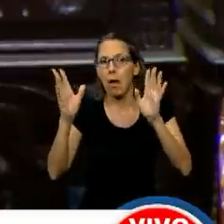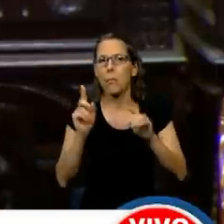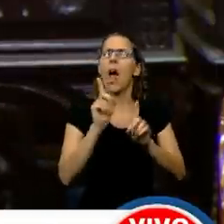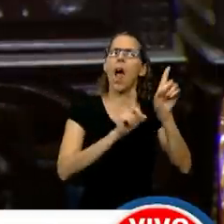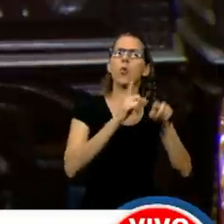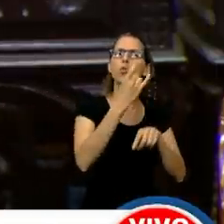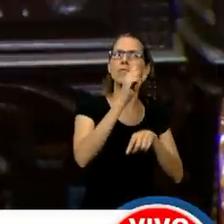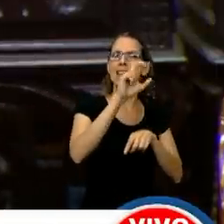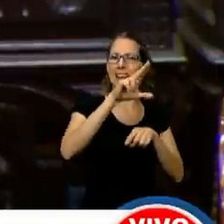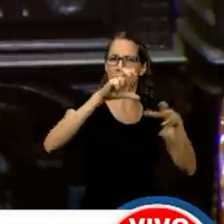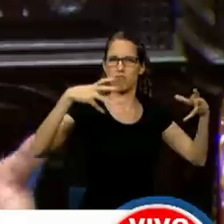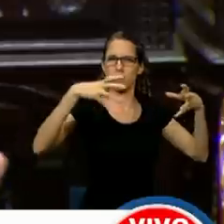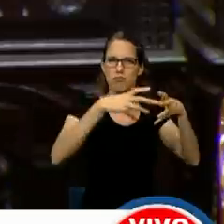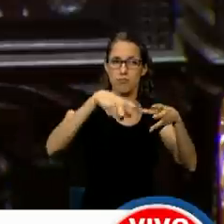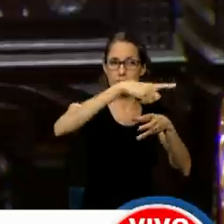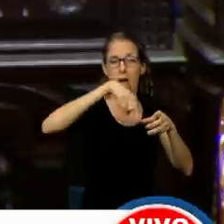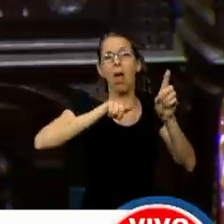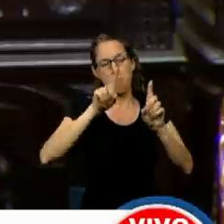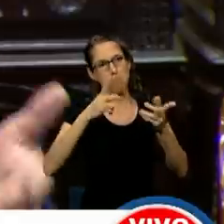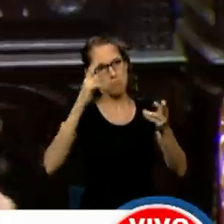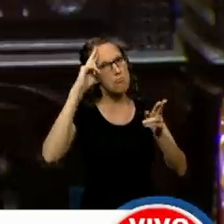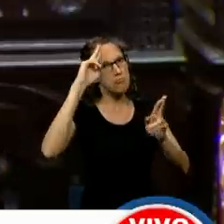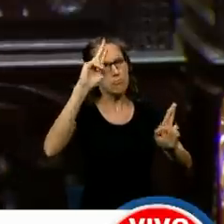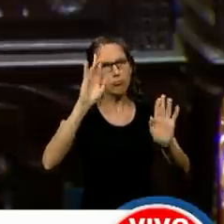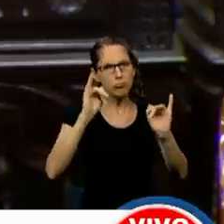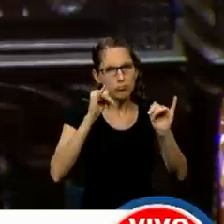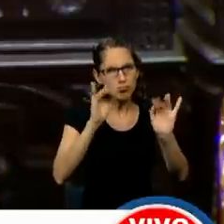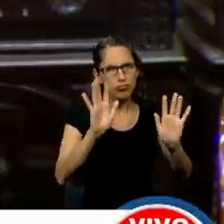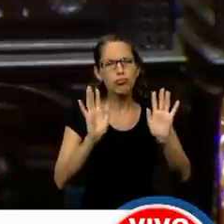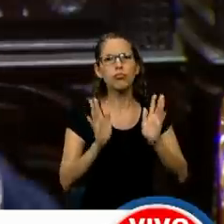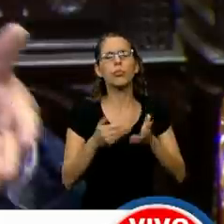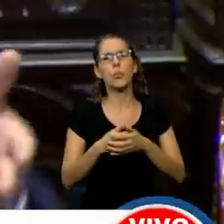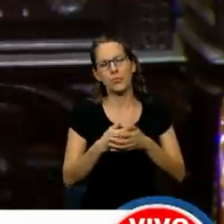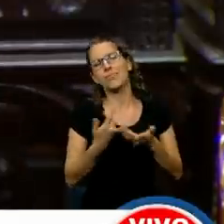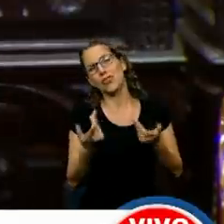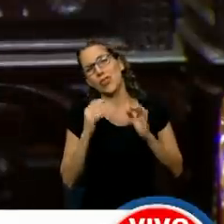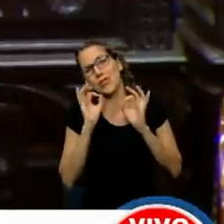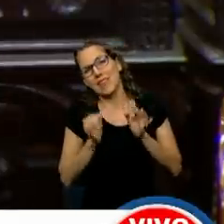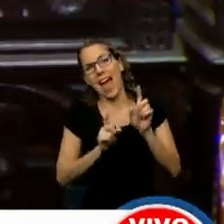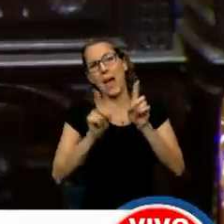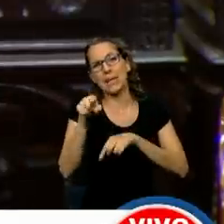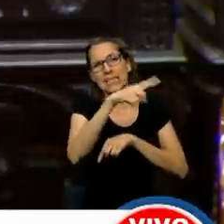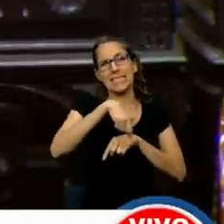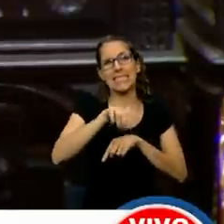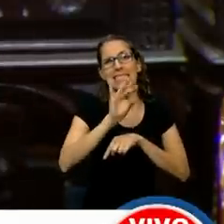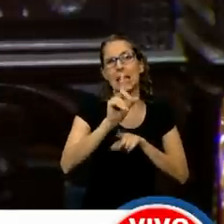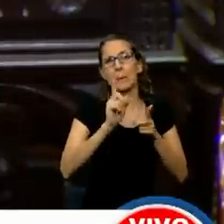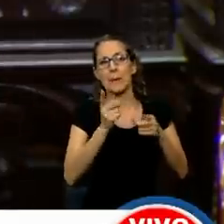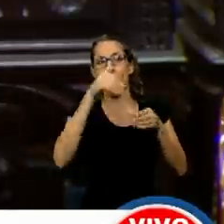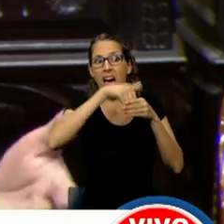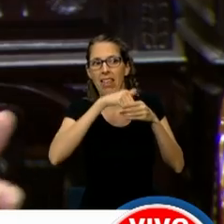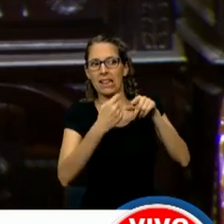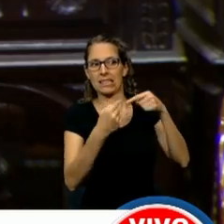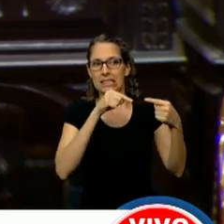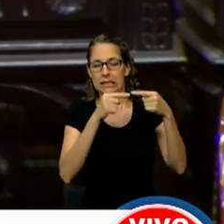que la verdad que uno respeta que sabe que a veces están condicionados por sus propias internas